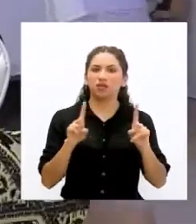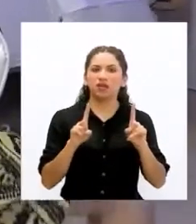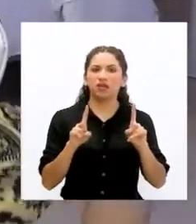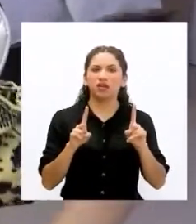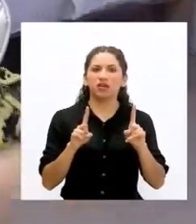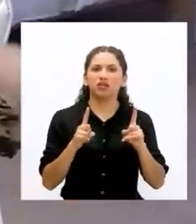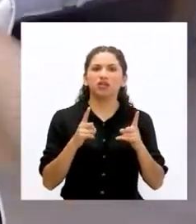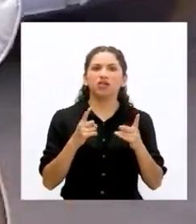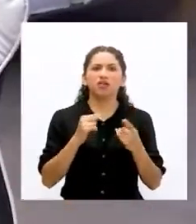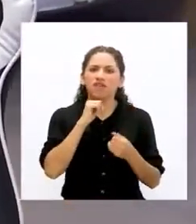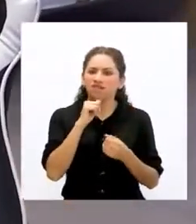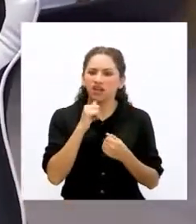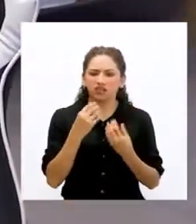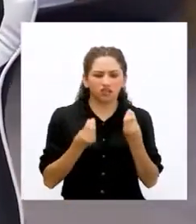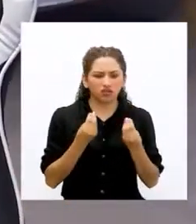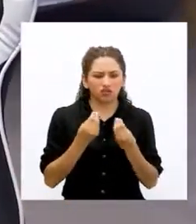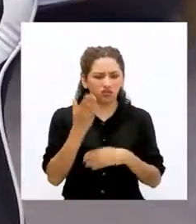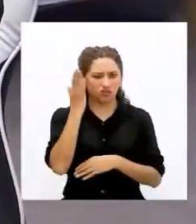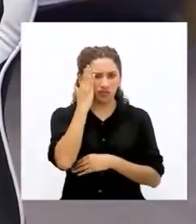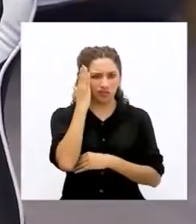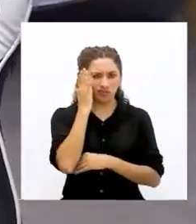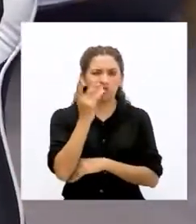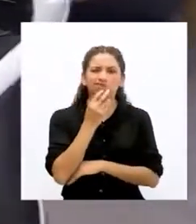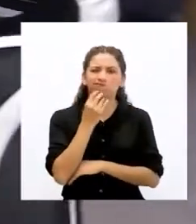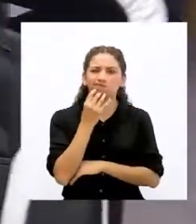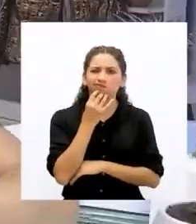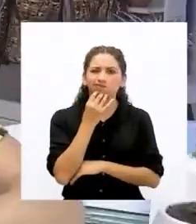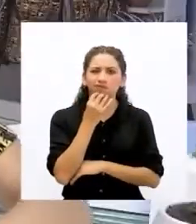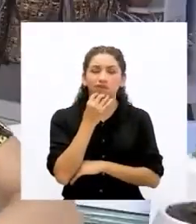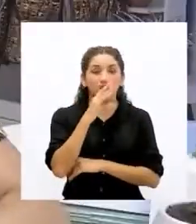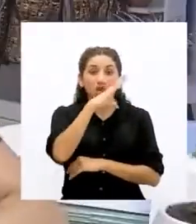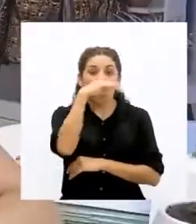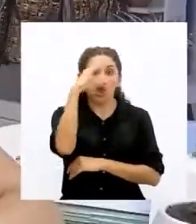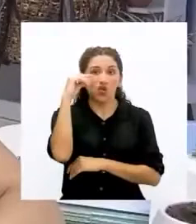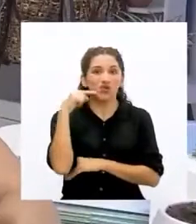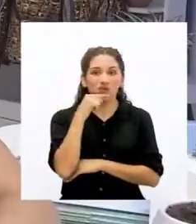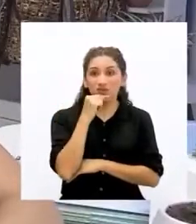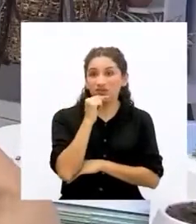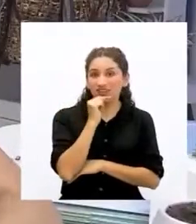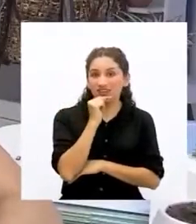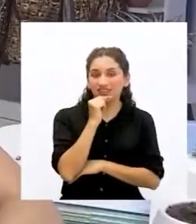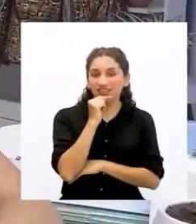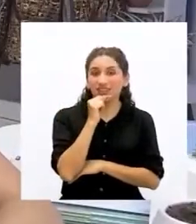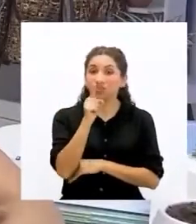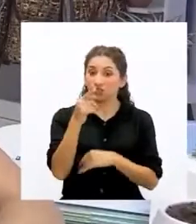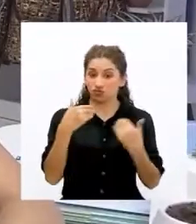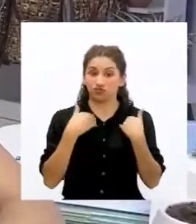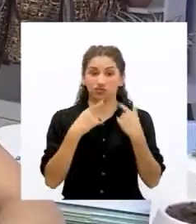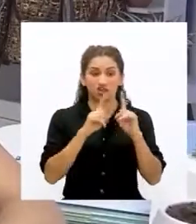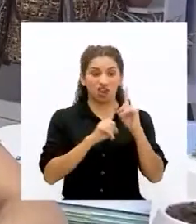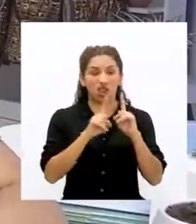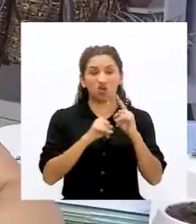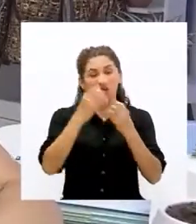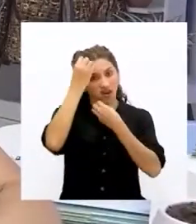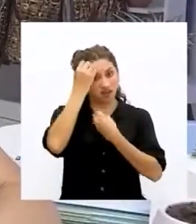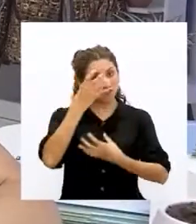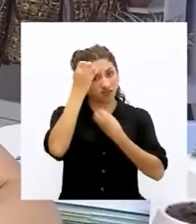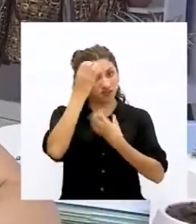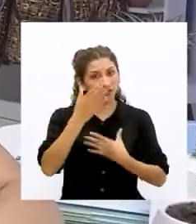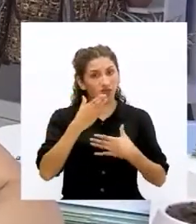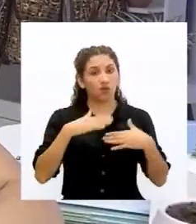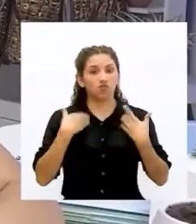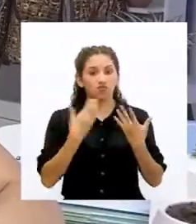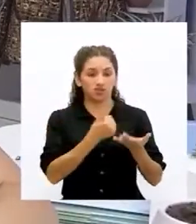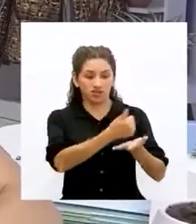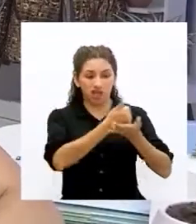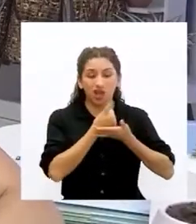aún no sé por dónde empezar. Googleana, Quizás tengas algún dato que pueda ayudarnos a trazar un